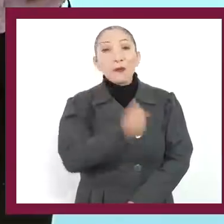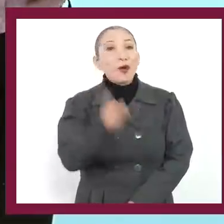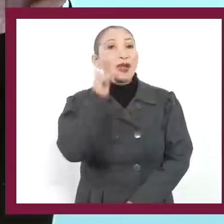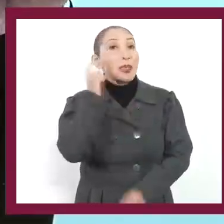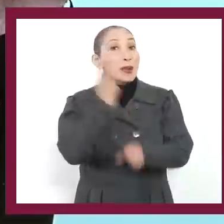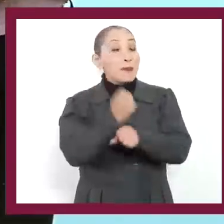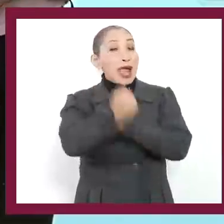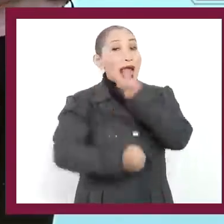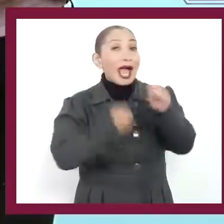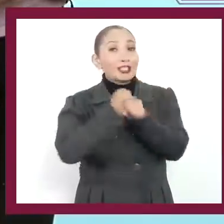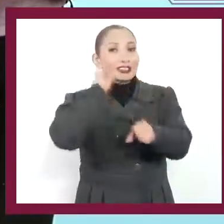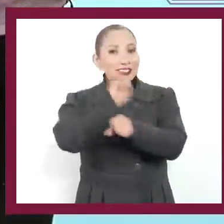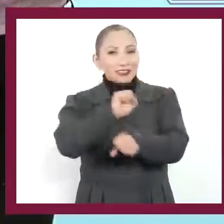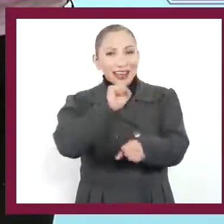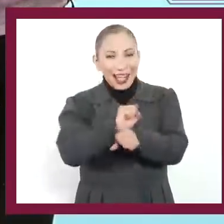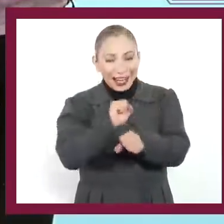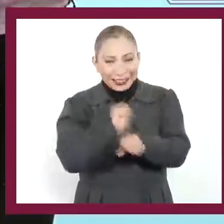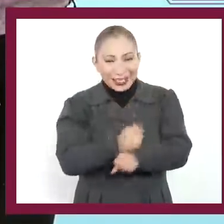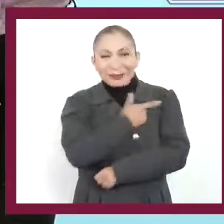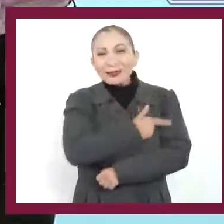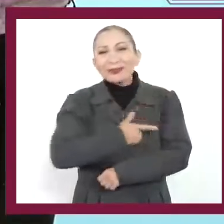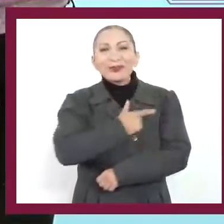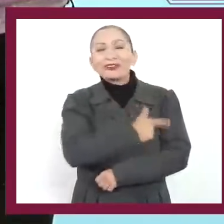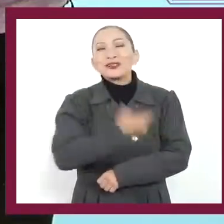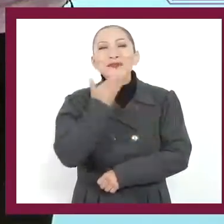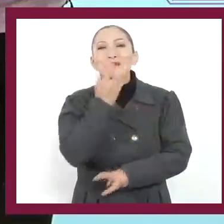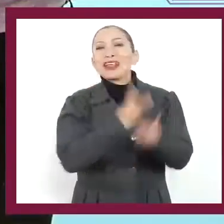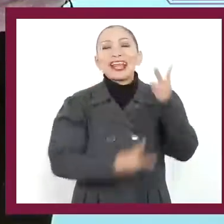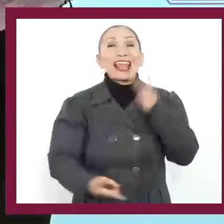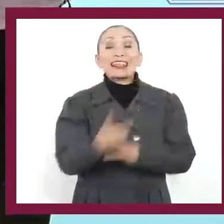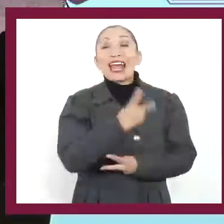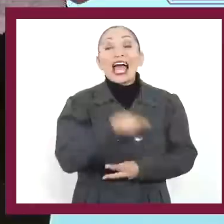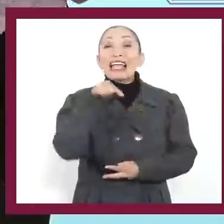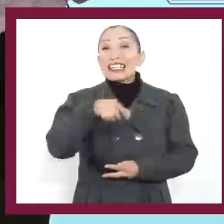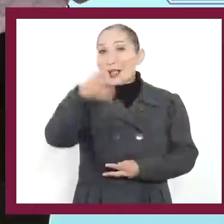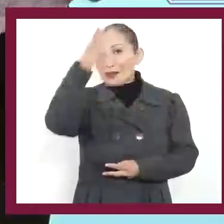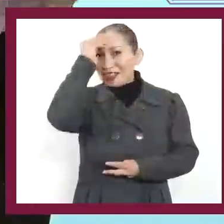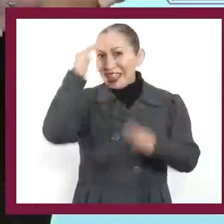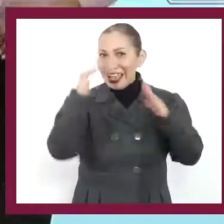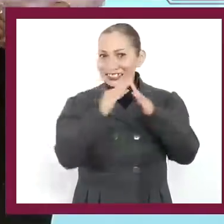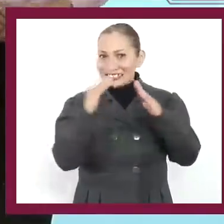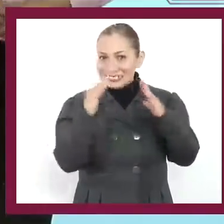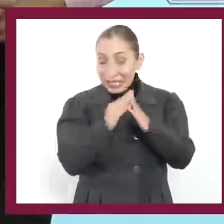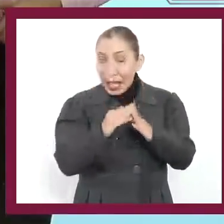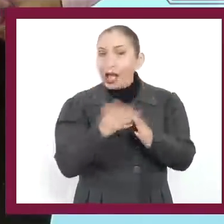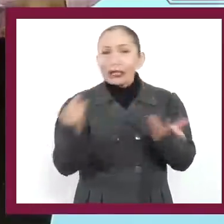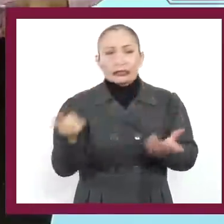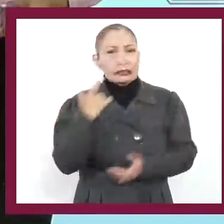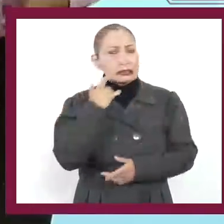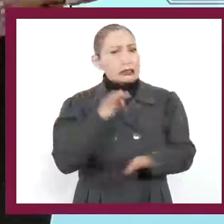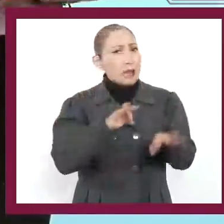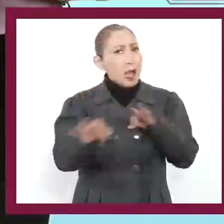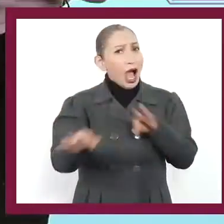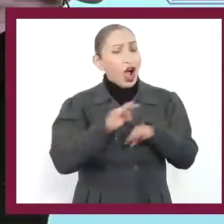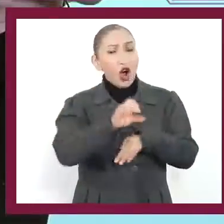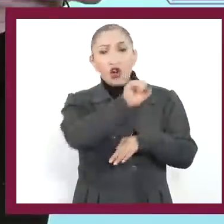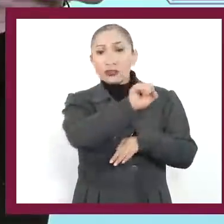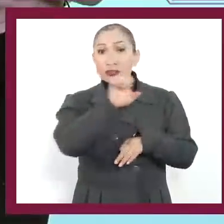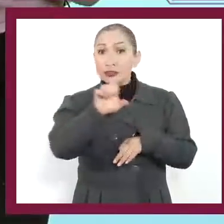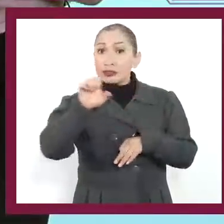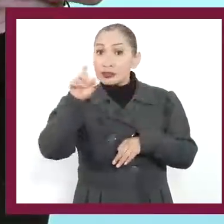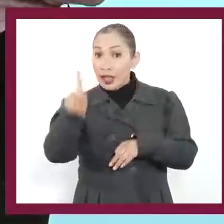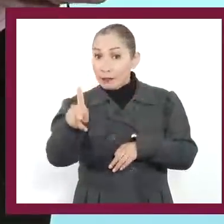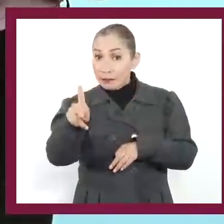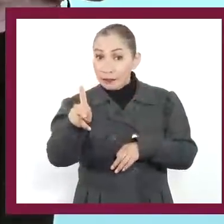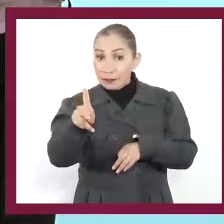alumnos de primer grado de secundaria. Es un gusto darles la bienvenida a Aprende en Casa, un esfuerzo de la Secretaría de